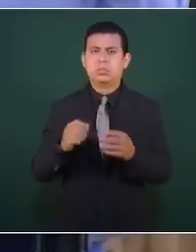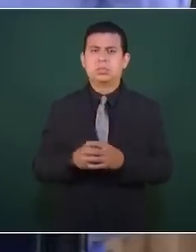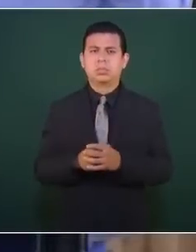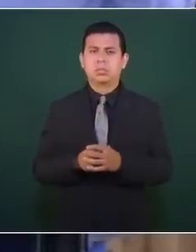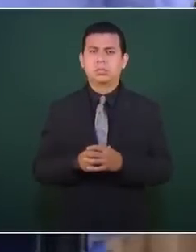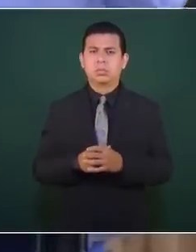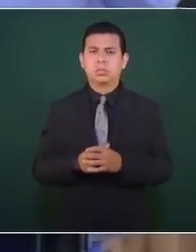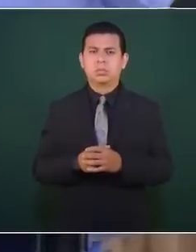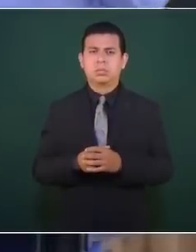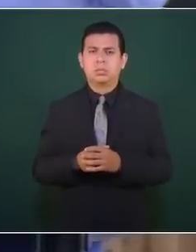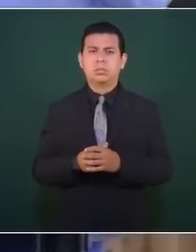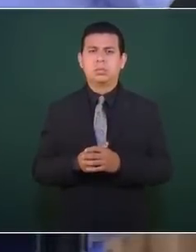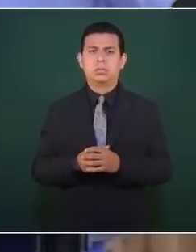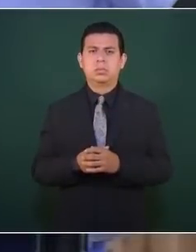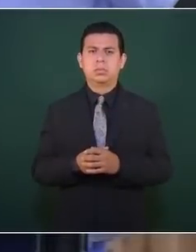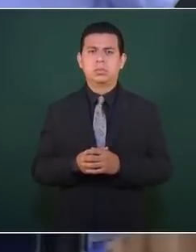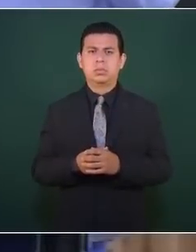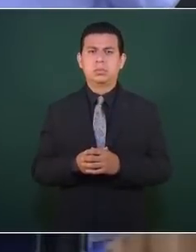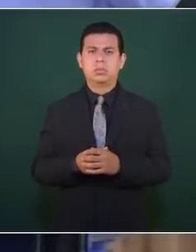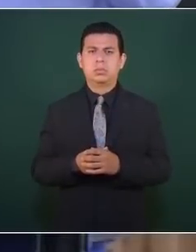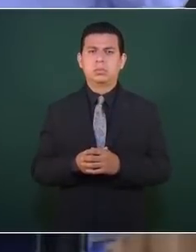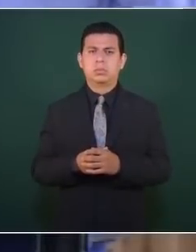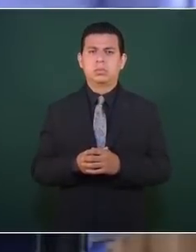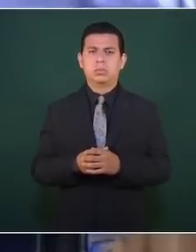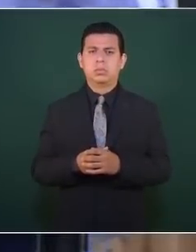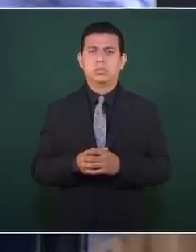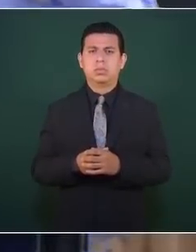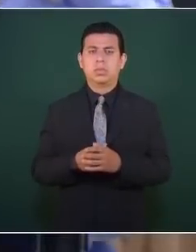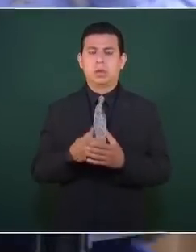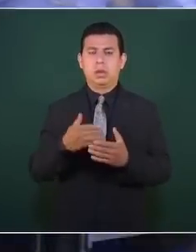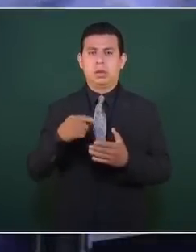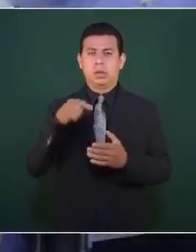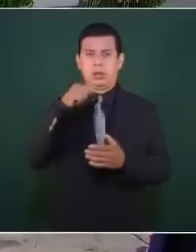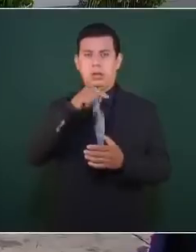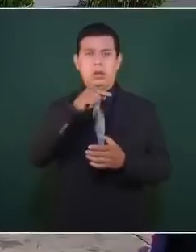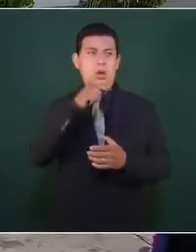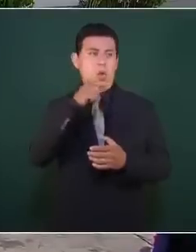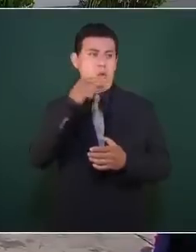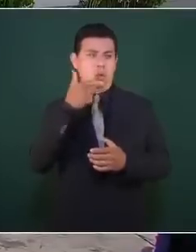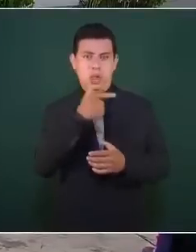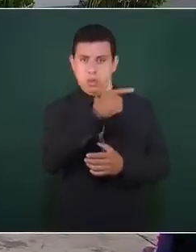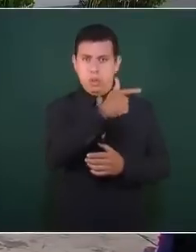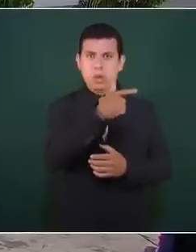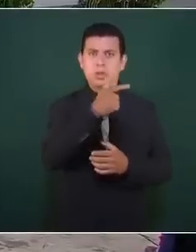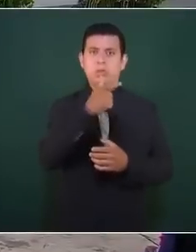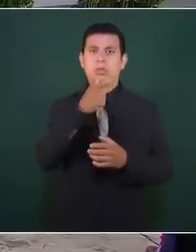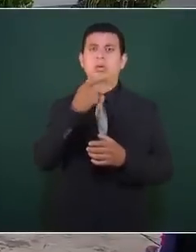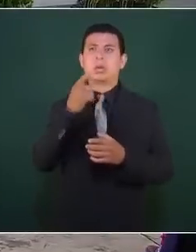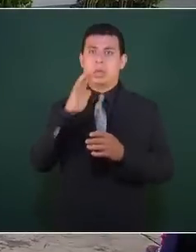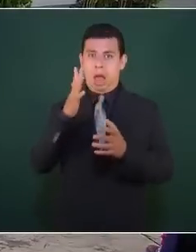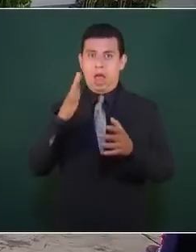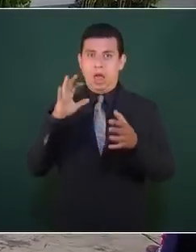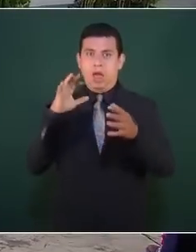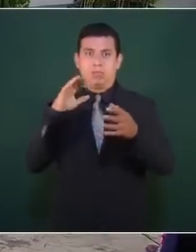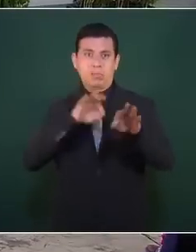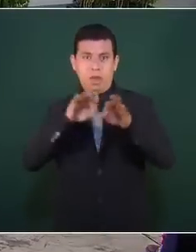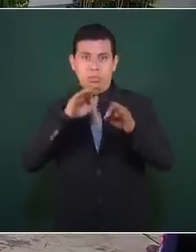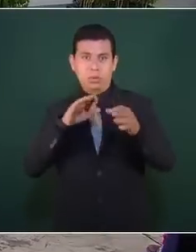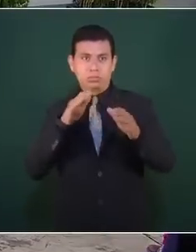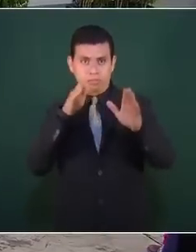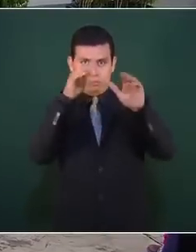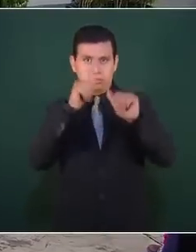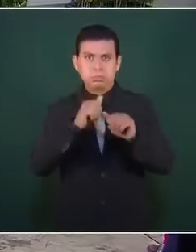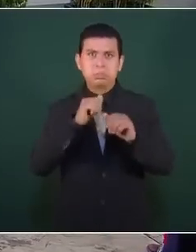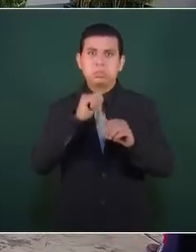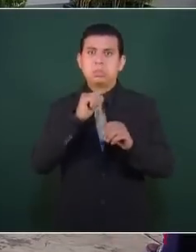hubiera habido un pacto entre el grupo político que hay en Guanajuato con el crimen para asegurar su triunfo en